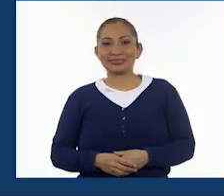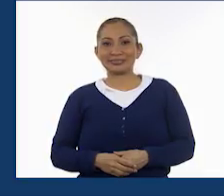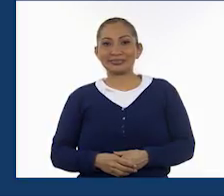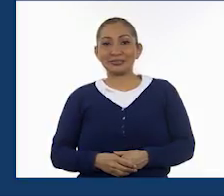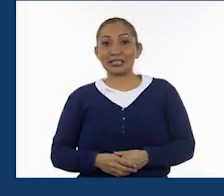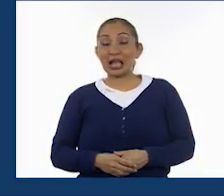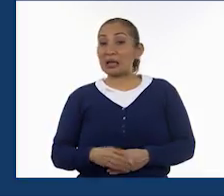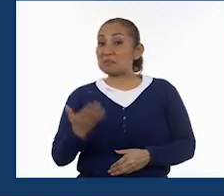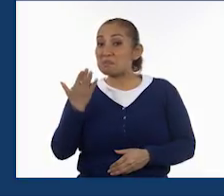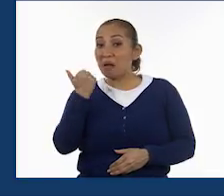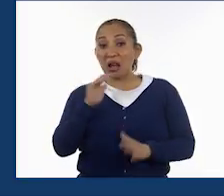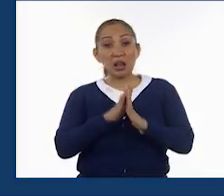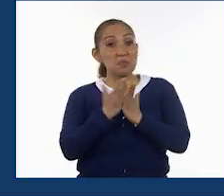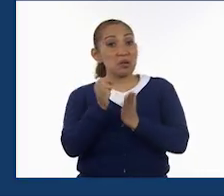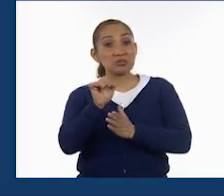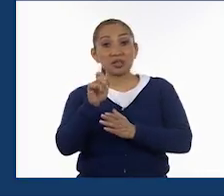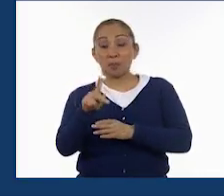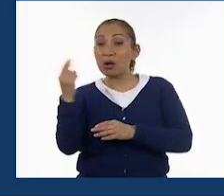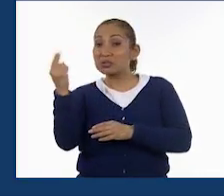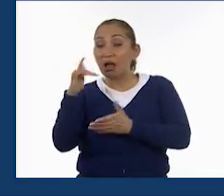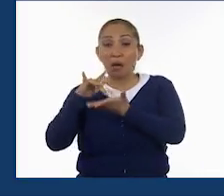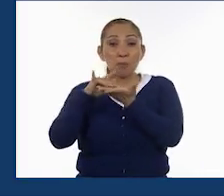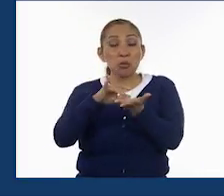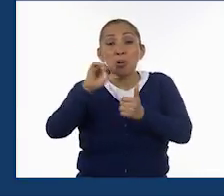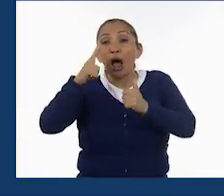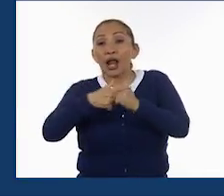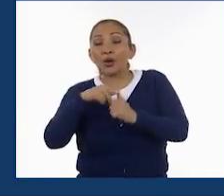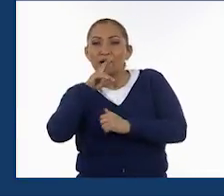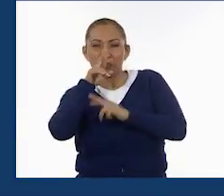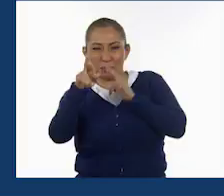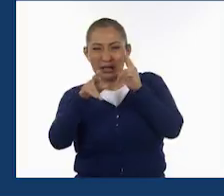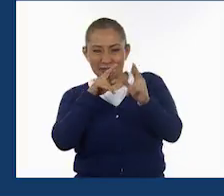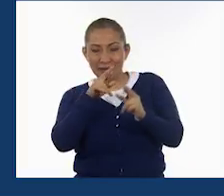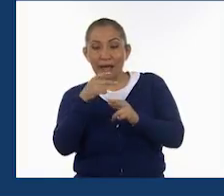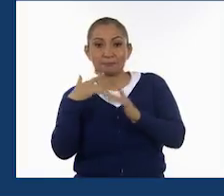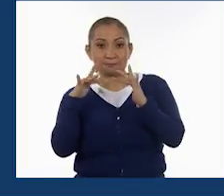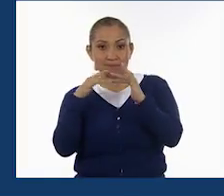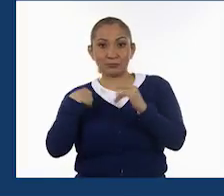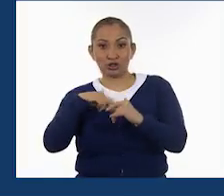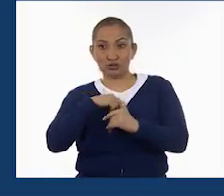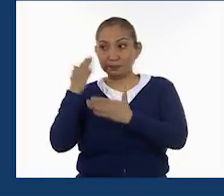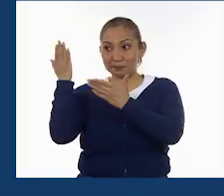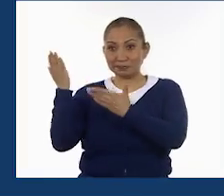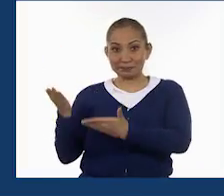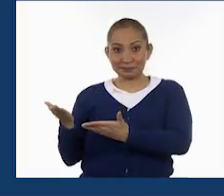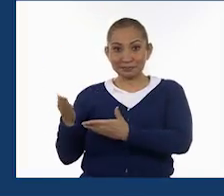Si no tienes el libro de texto o necesitas ayuda para responder las preguntas, contáctanos.